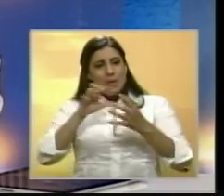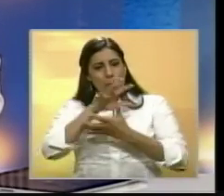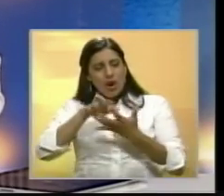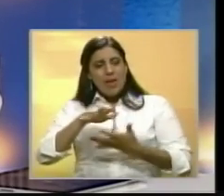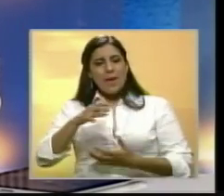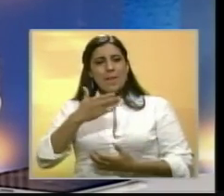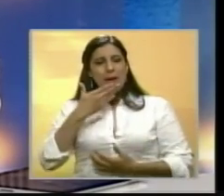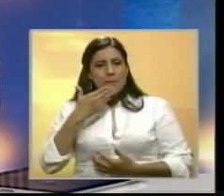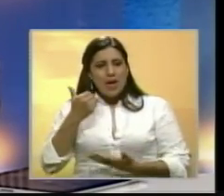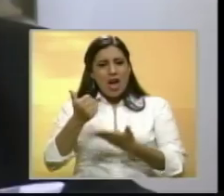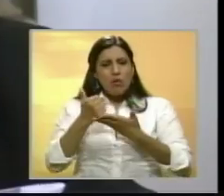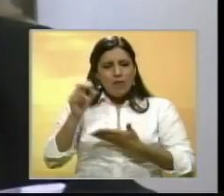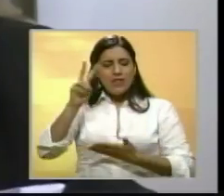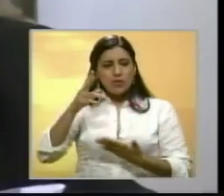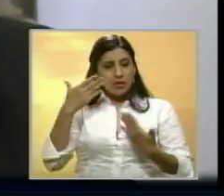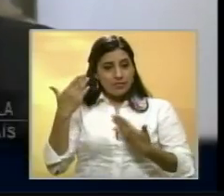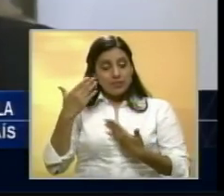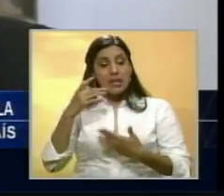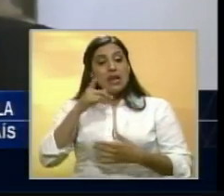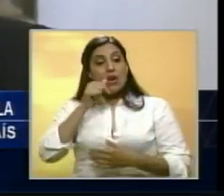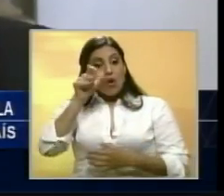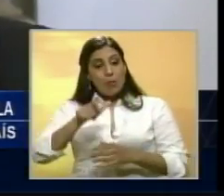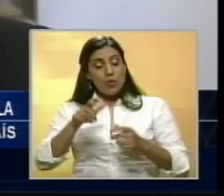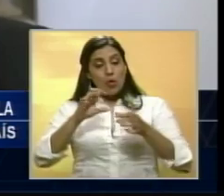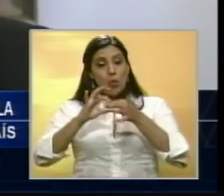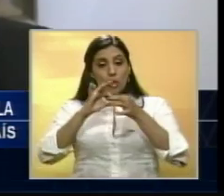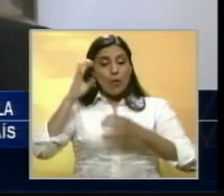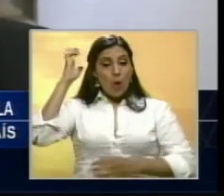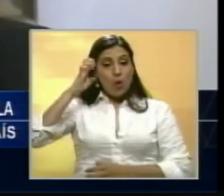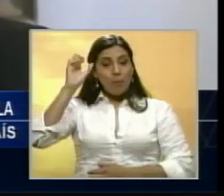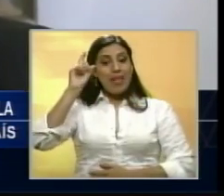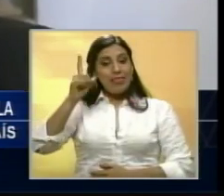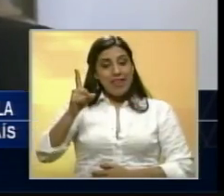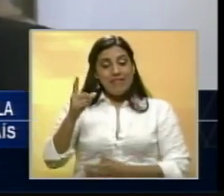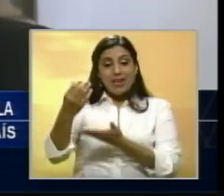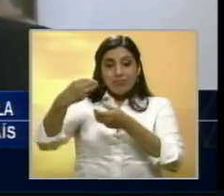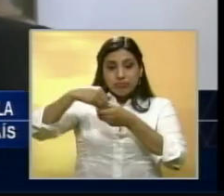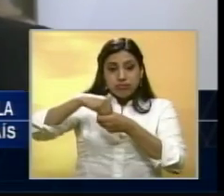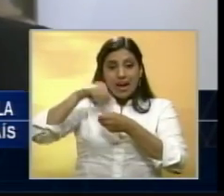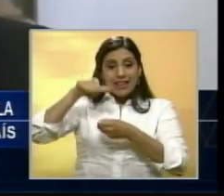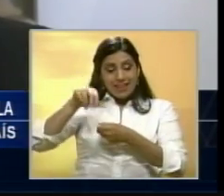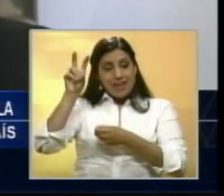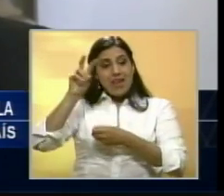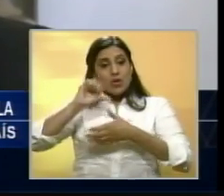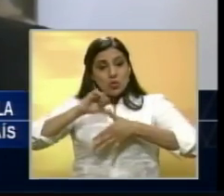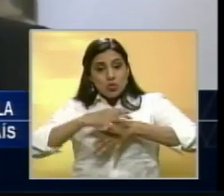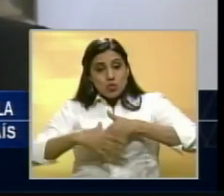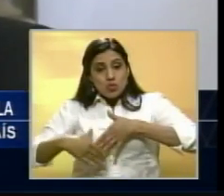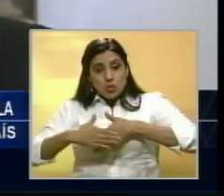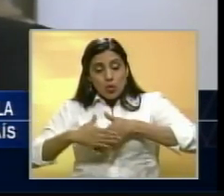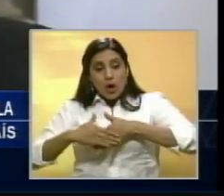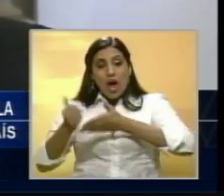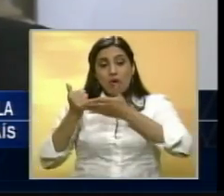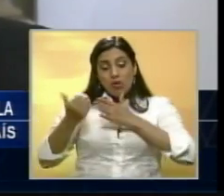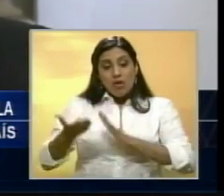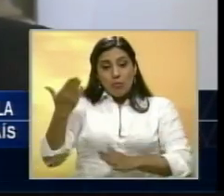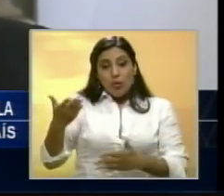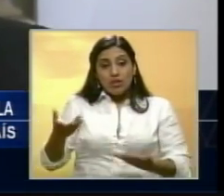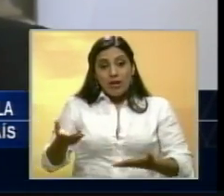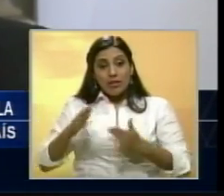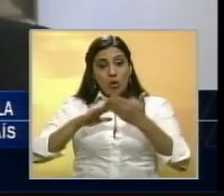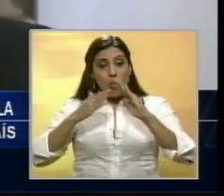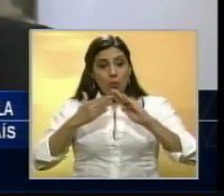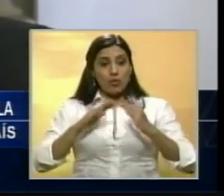económica que enfrenta Venezuela. García Margallo señaló que la Unión Europea tiene que implicarse en el país suramericano, que a su juicio es de gran importancia para